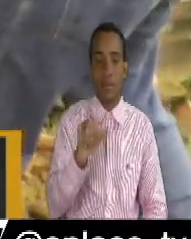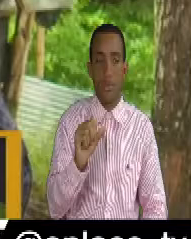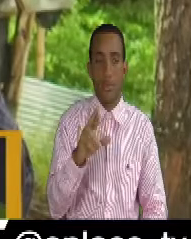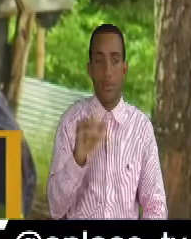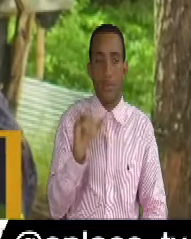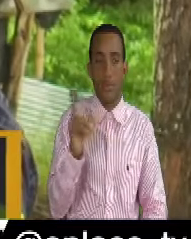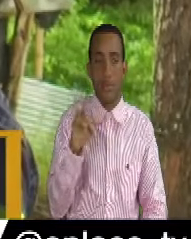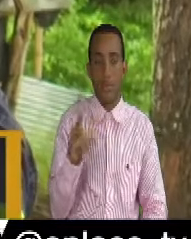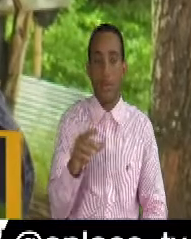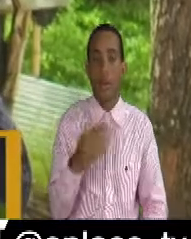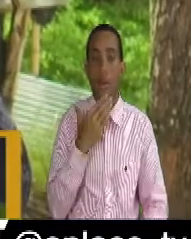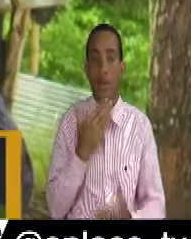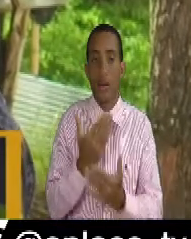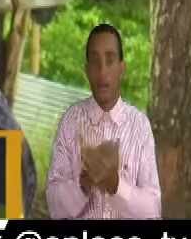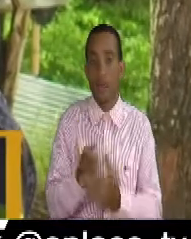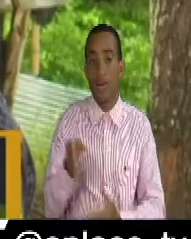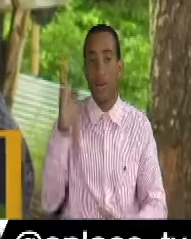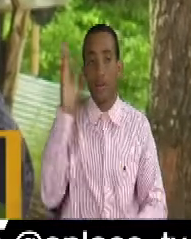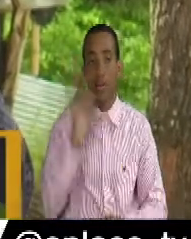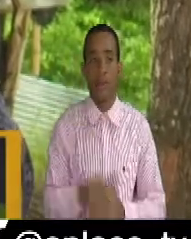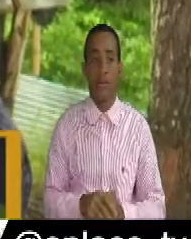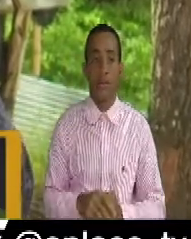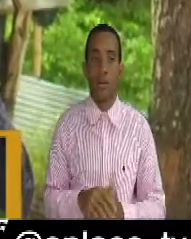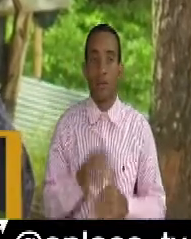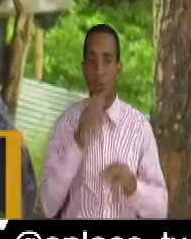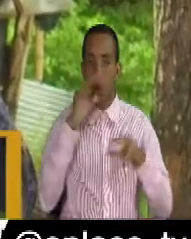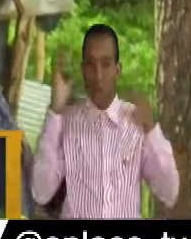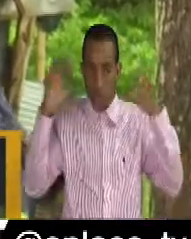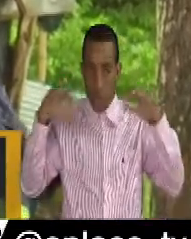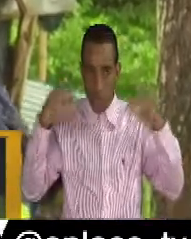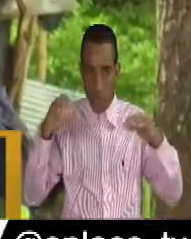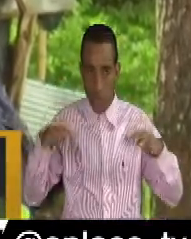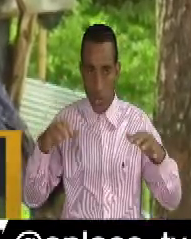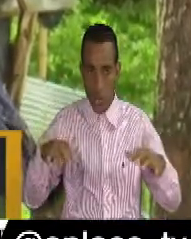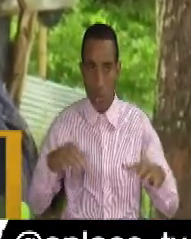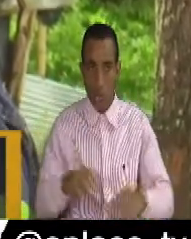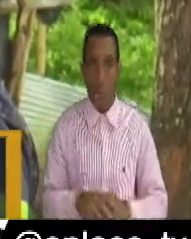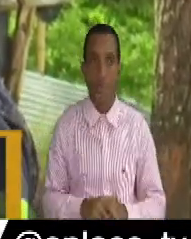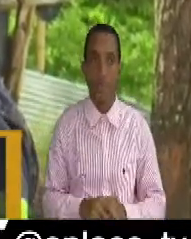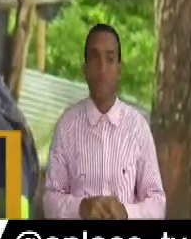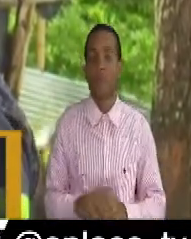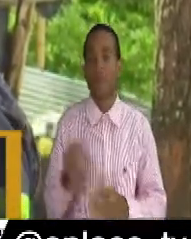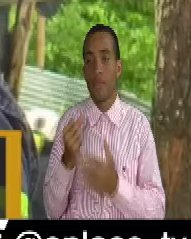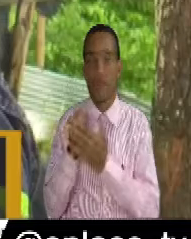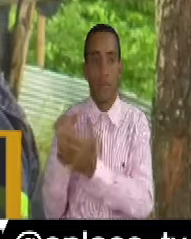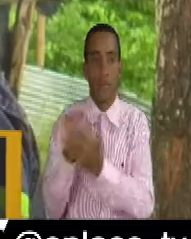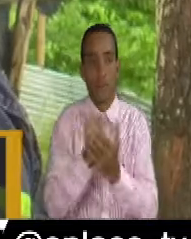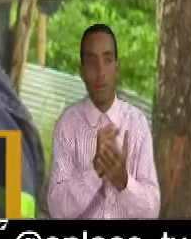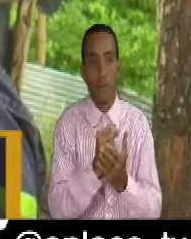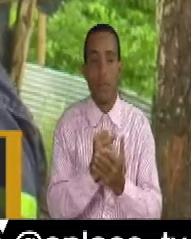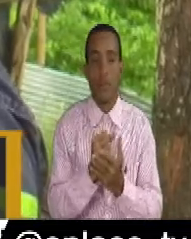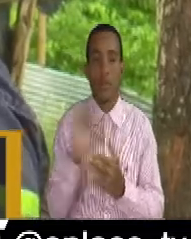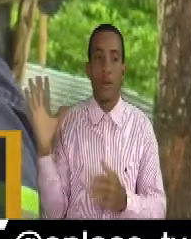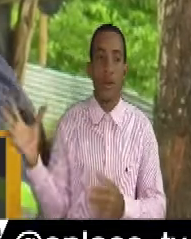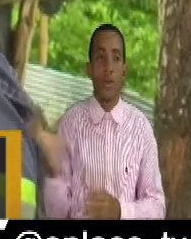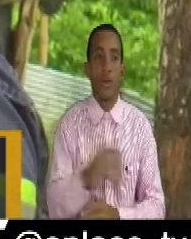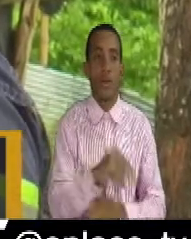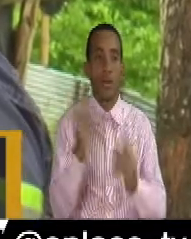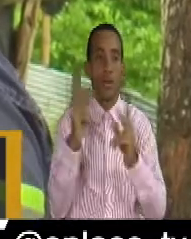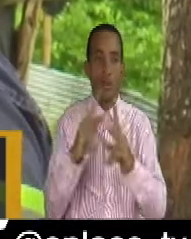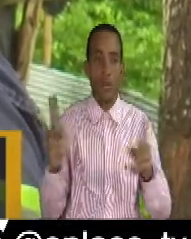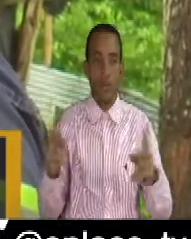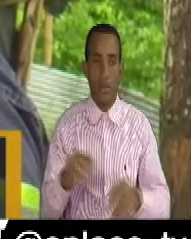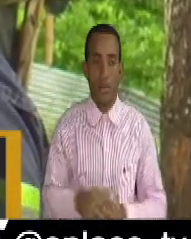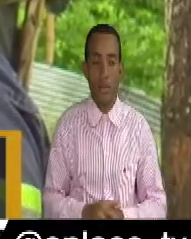Dios. Estamos en plena lluvia, pero de eso se trata, de ayudarle a las personas